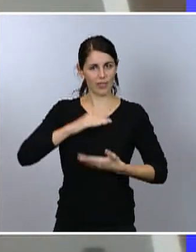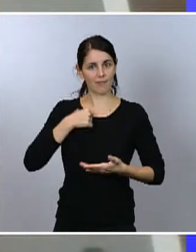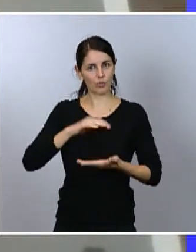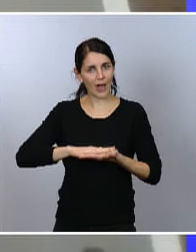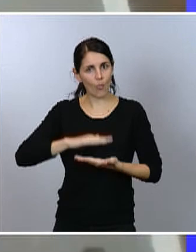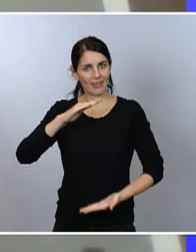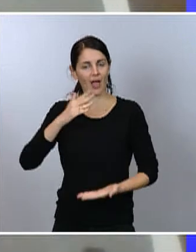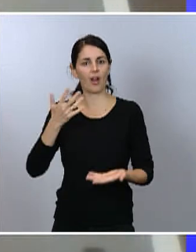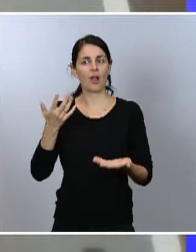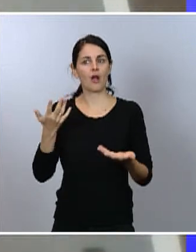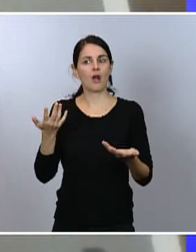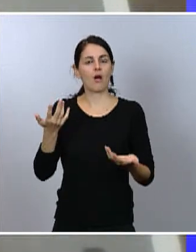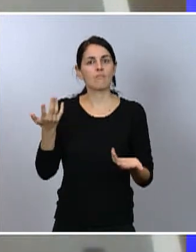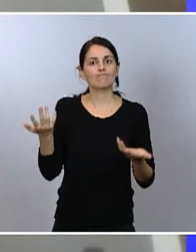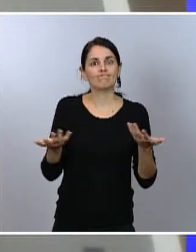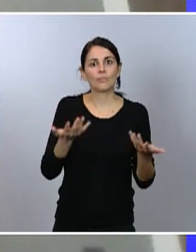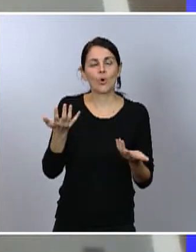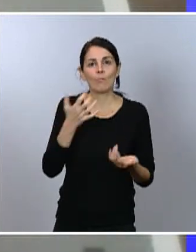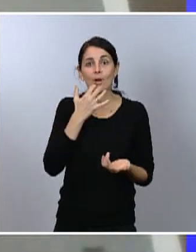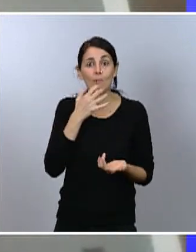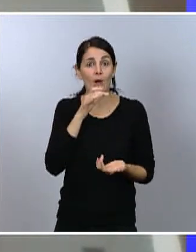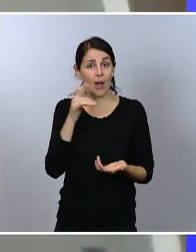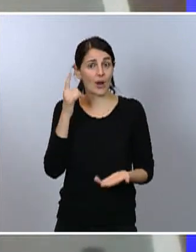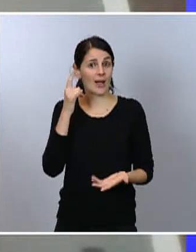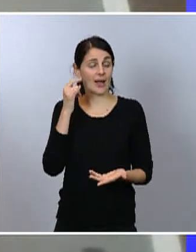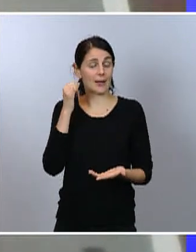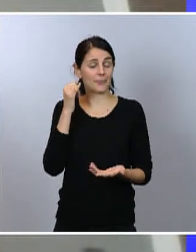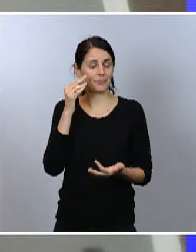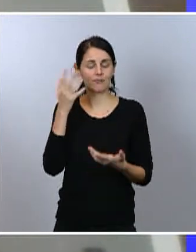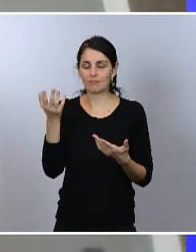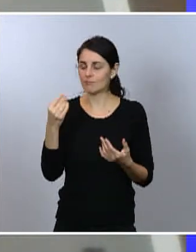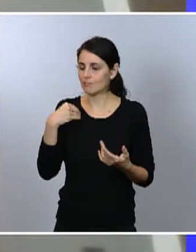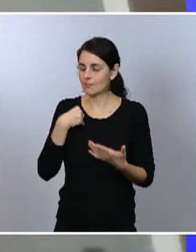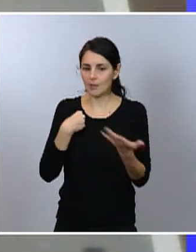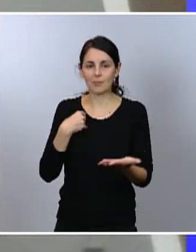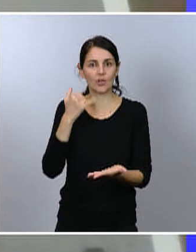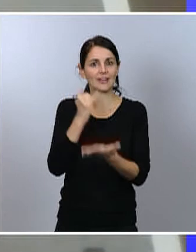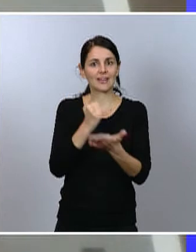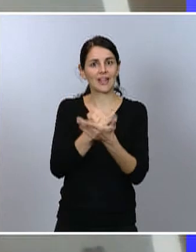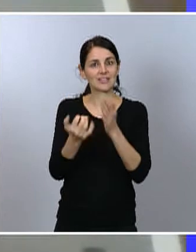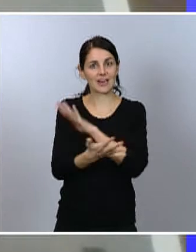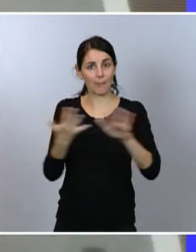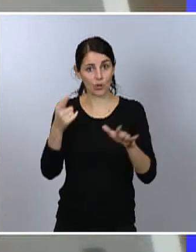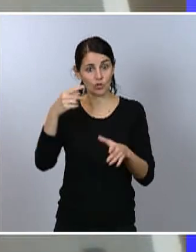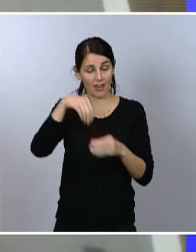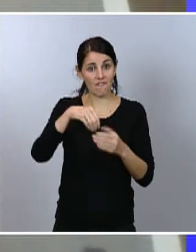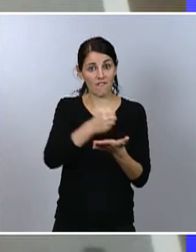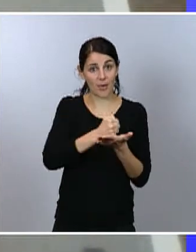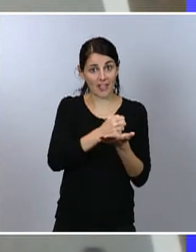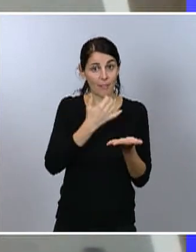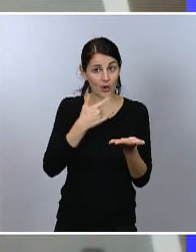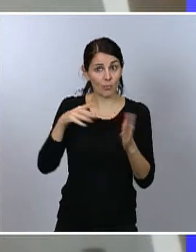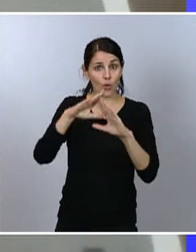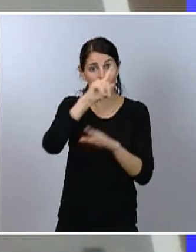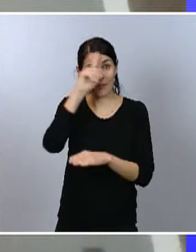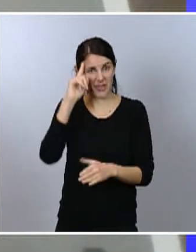medida que ahora se está pidiendo de los test de test de antígenos en farmacias? ¿Sería algo que favorecería el mejorar esta